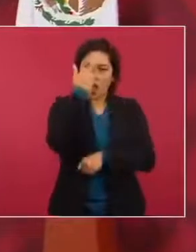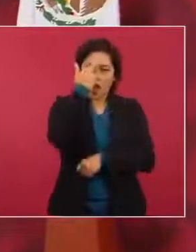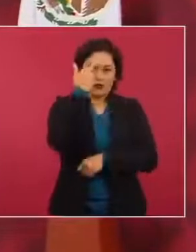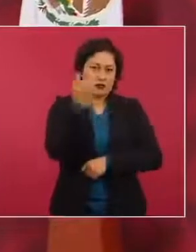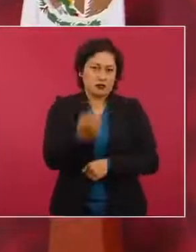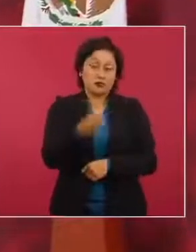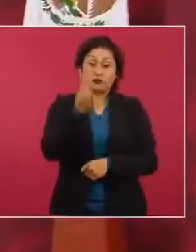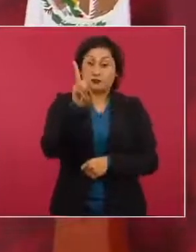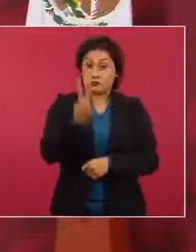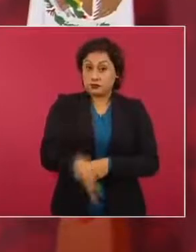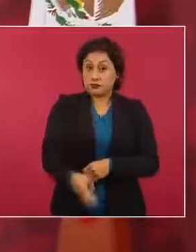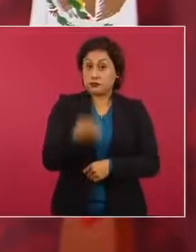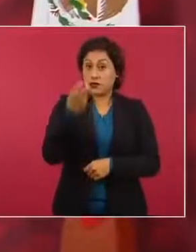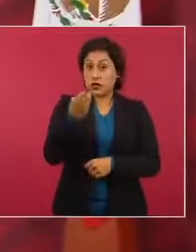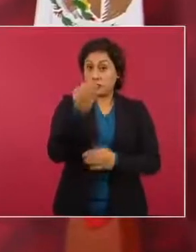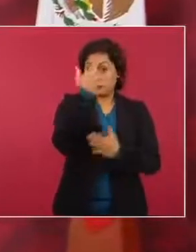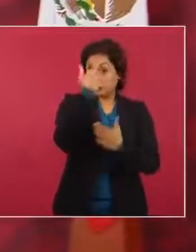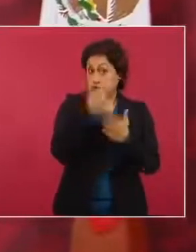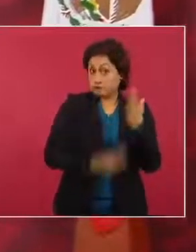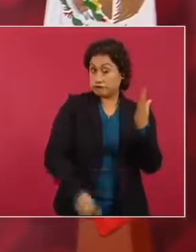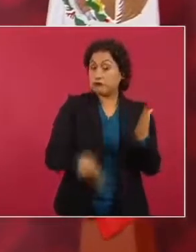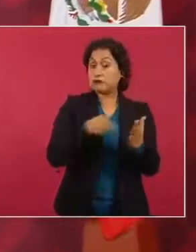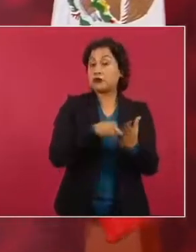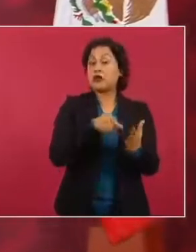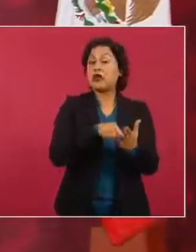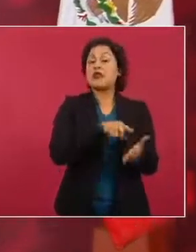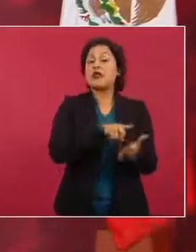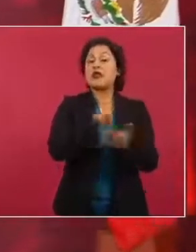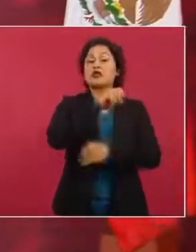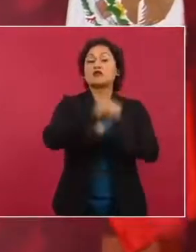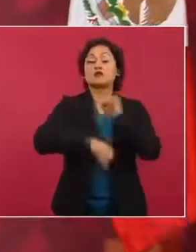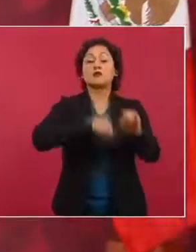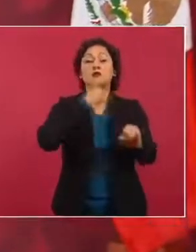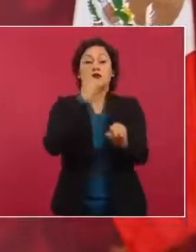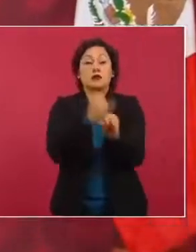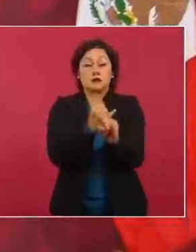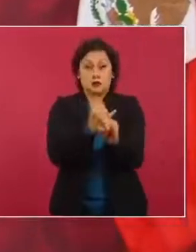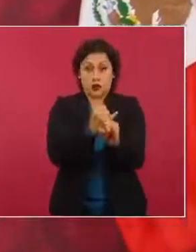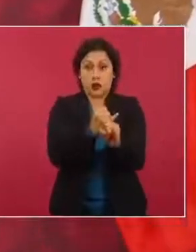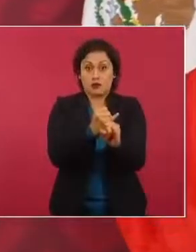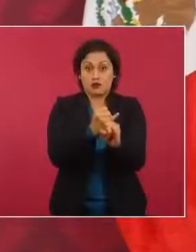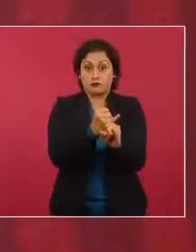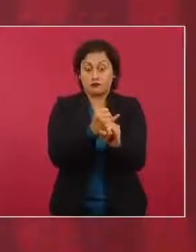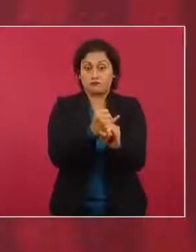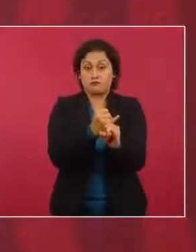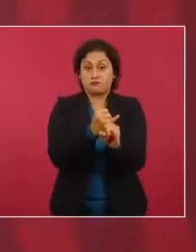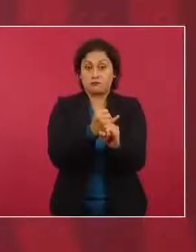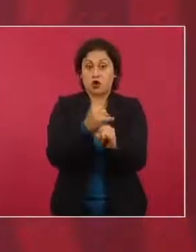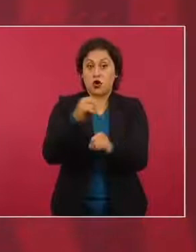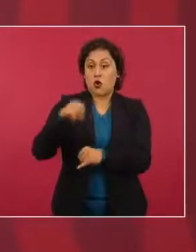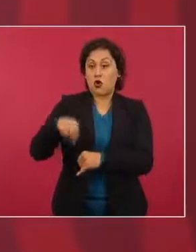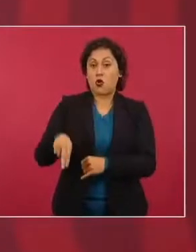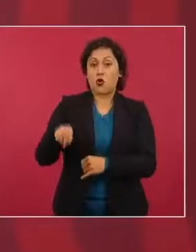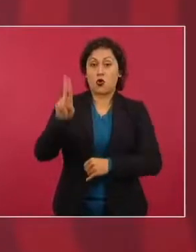contrario al derecho internacional de las naciones.